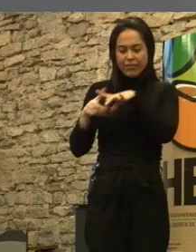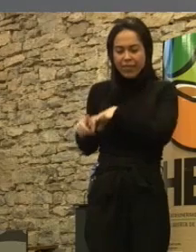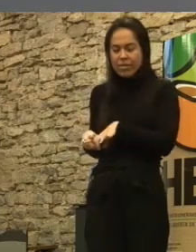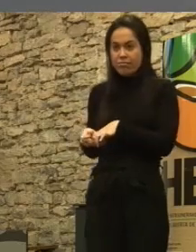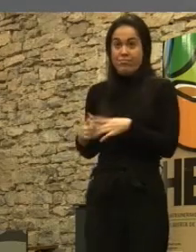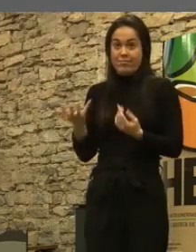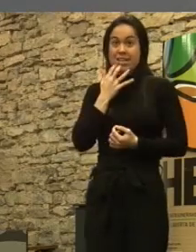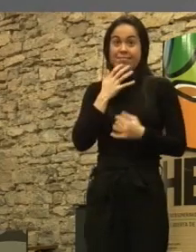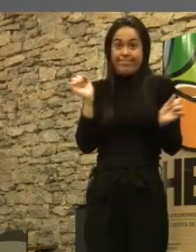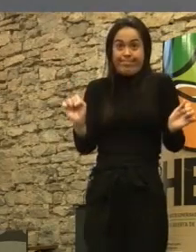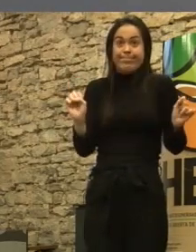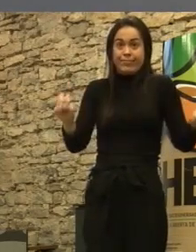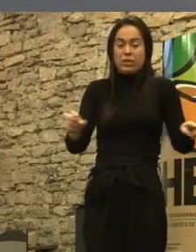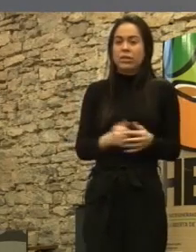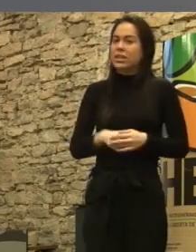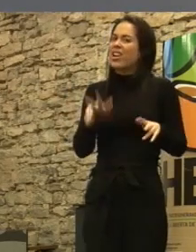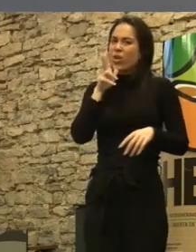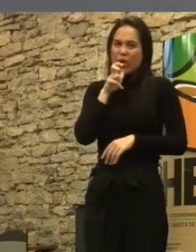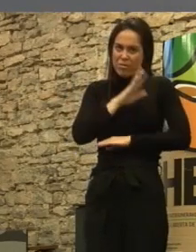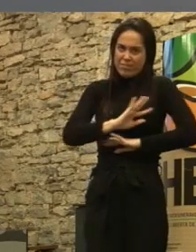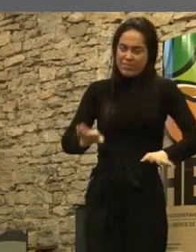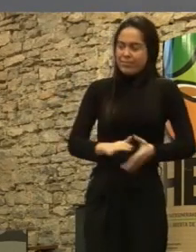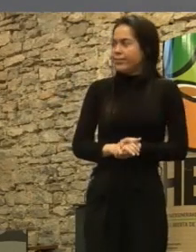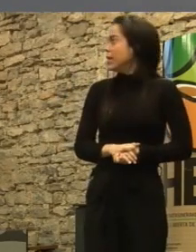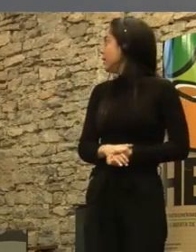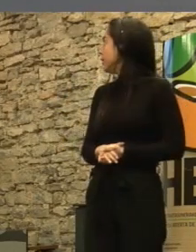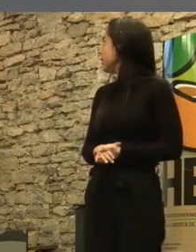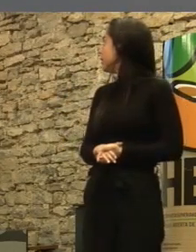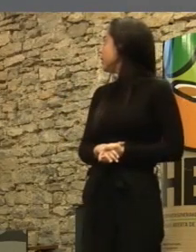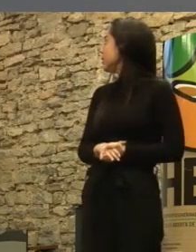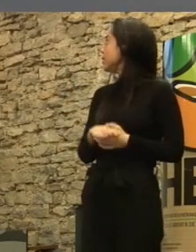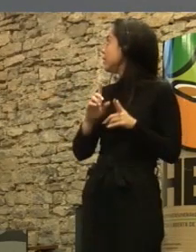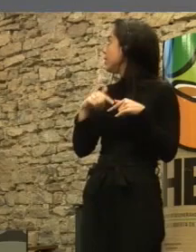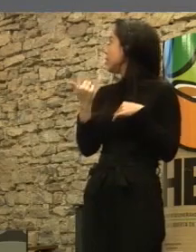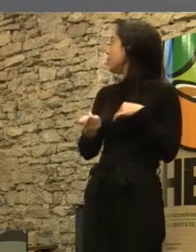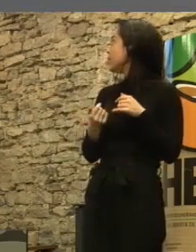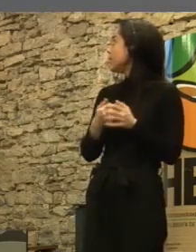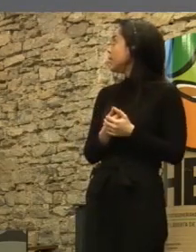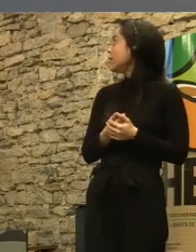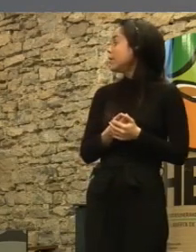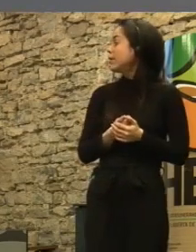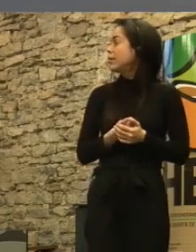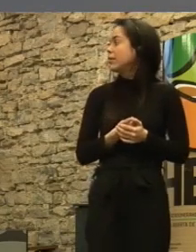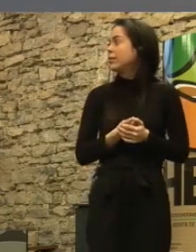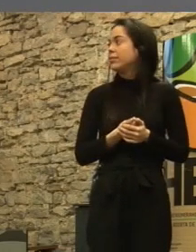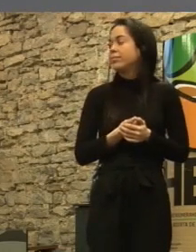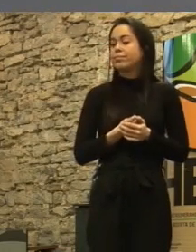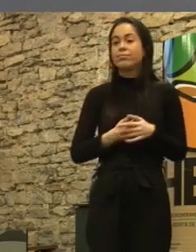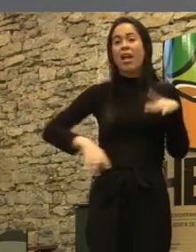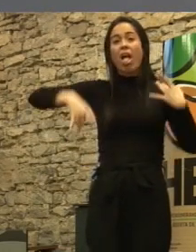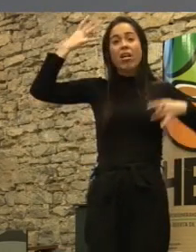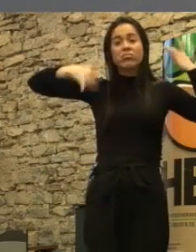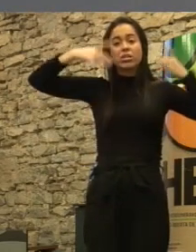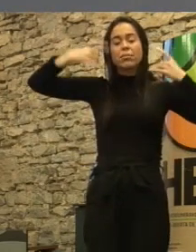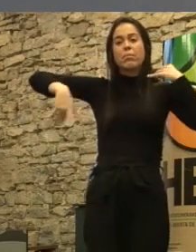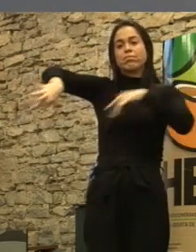horribles, horribles, ¿vale? Y luego, la dejo ahí, y luego, actividades en